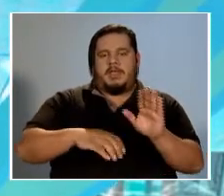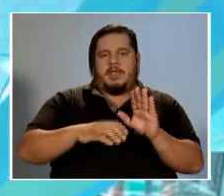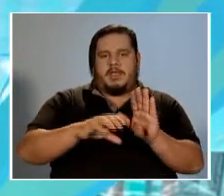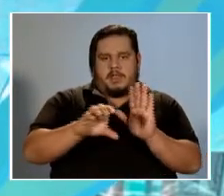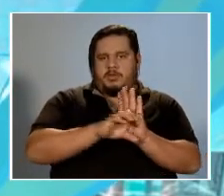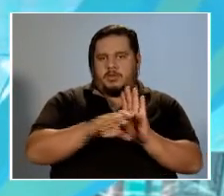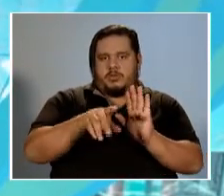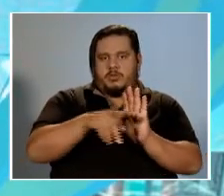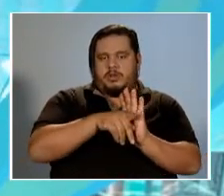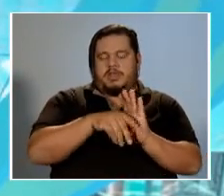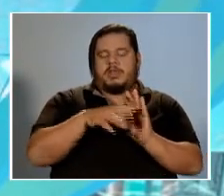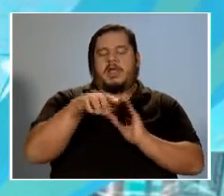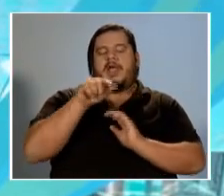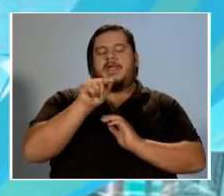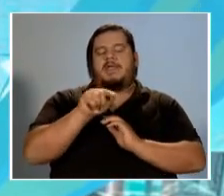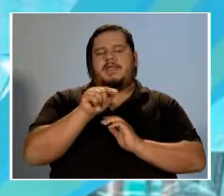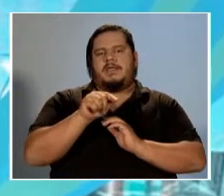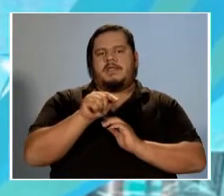constitucionalmente, y ese es